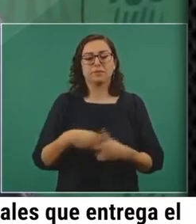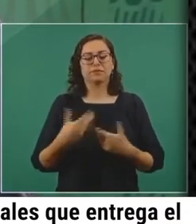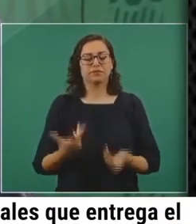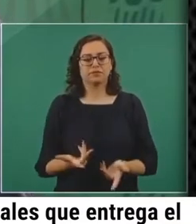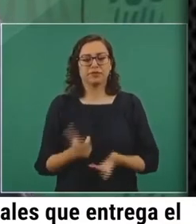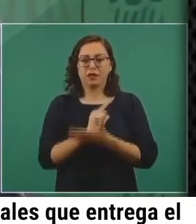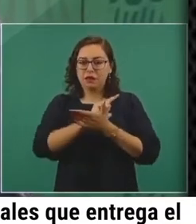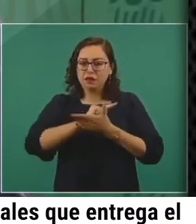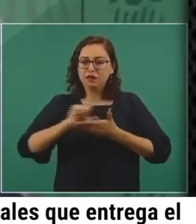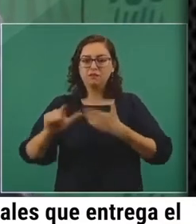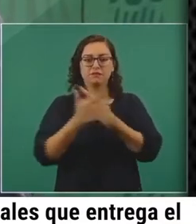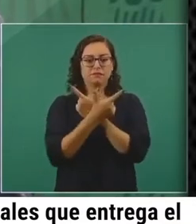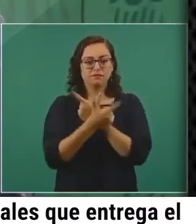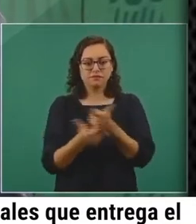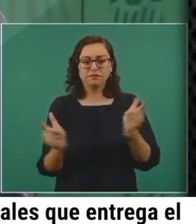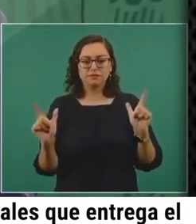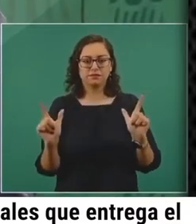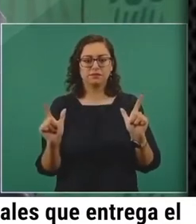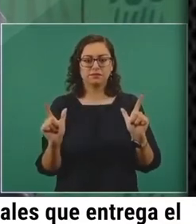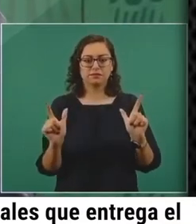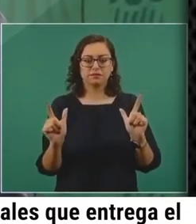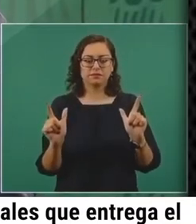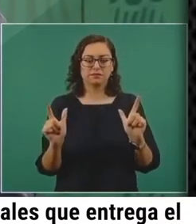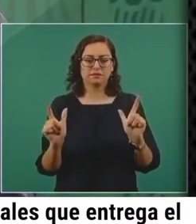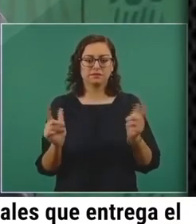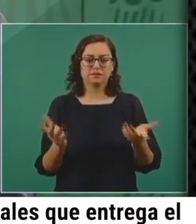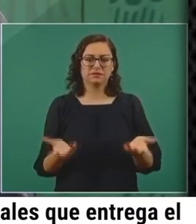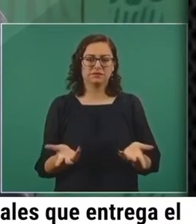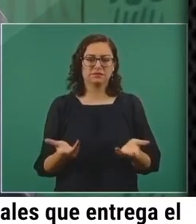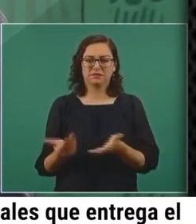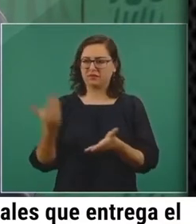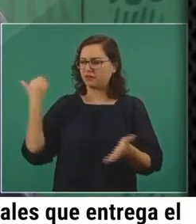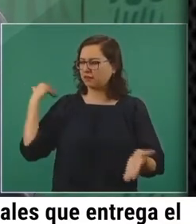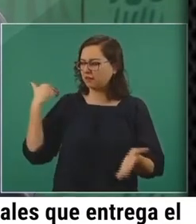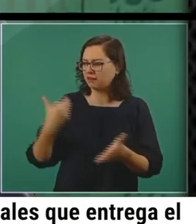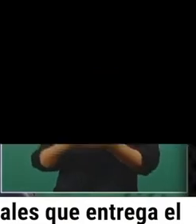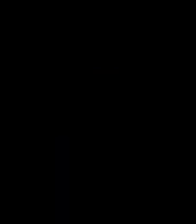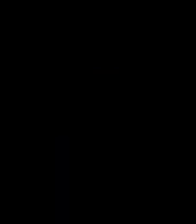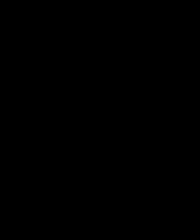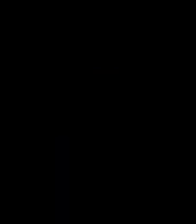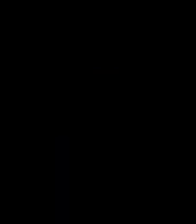libres. Ya basta de fraude.